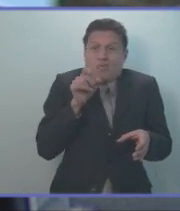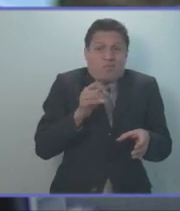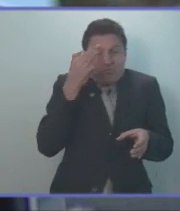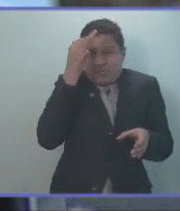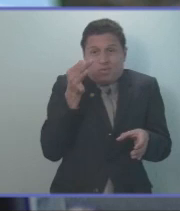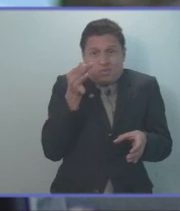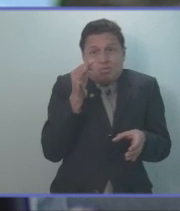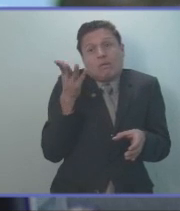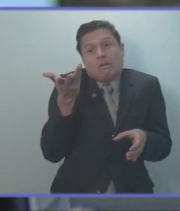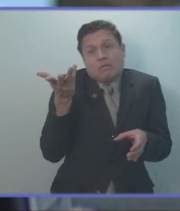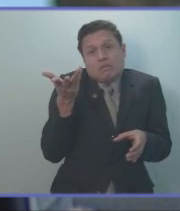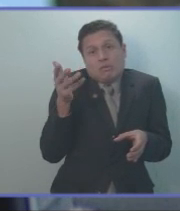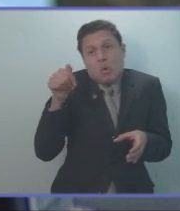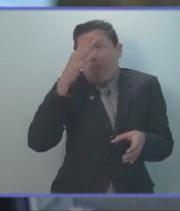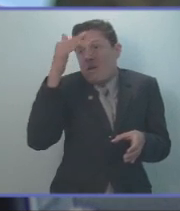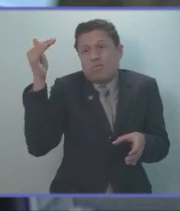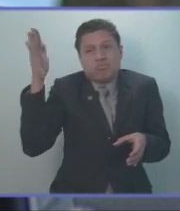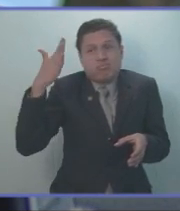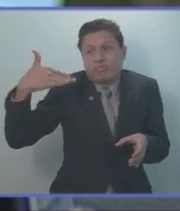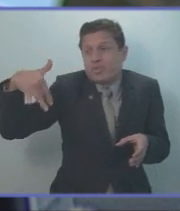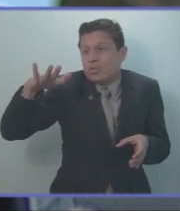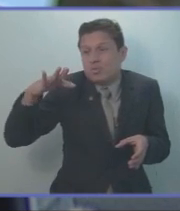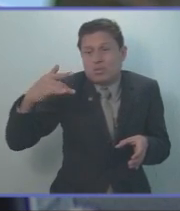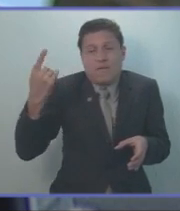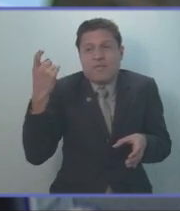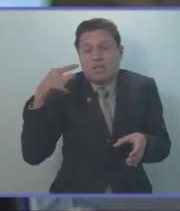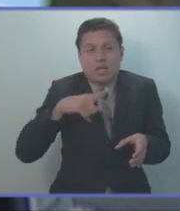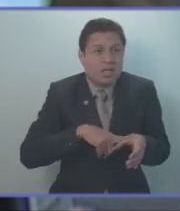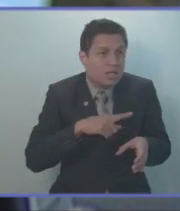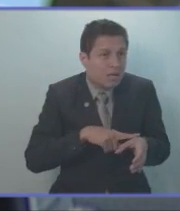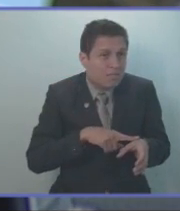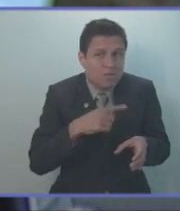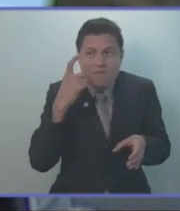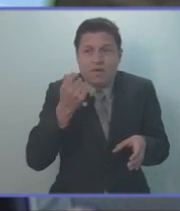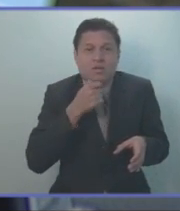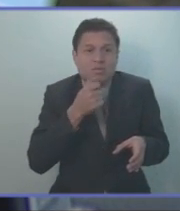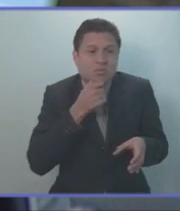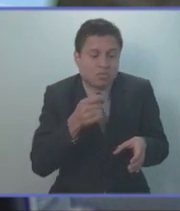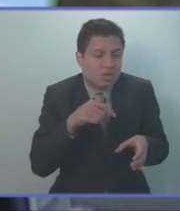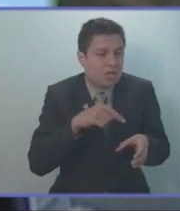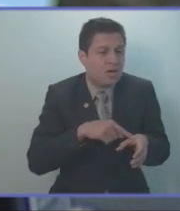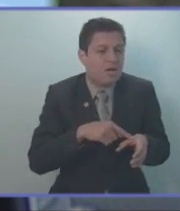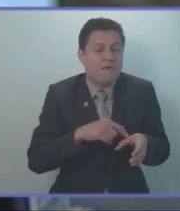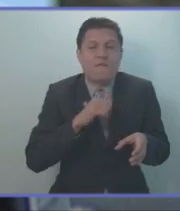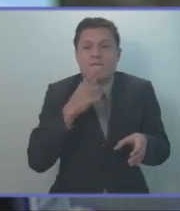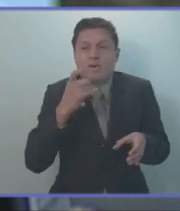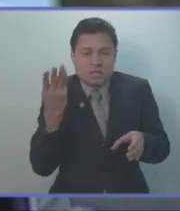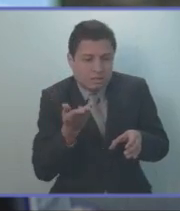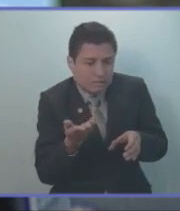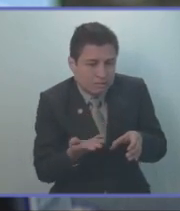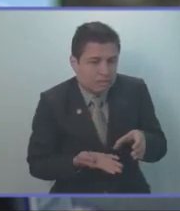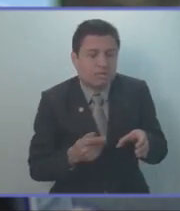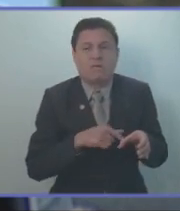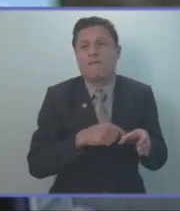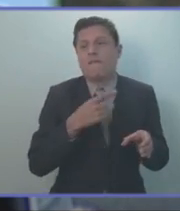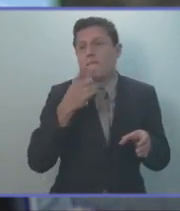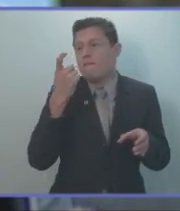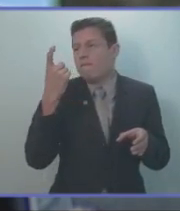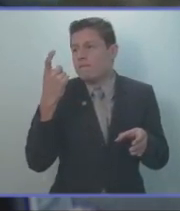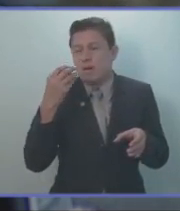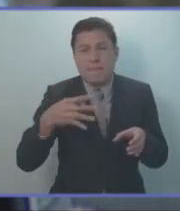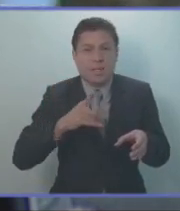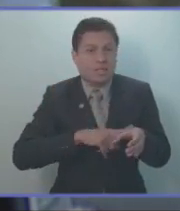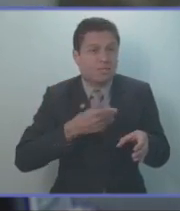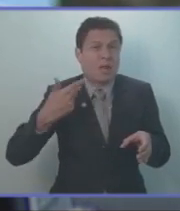en factores externos, tales como la falta de actualidad, el cambio de circunstancias, la pérdida